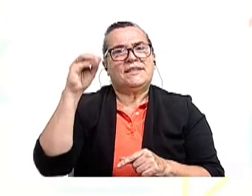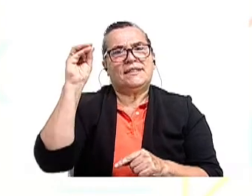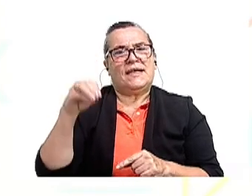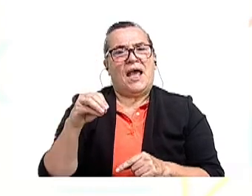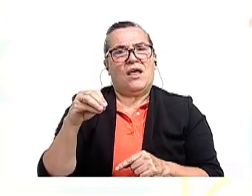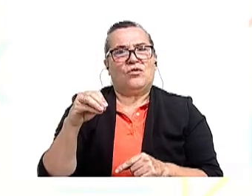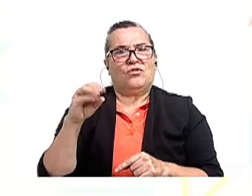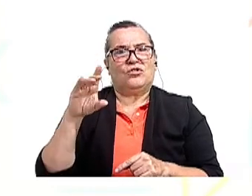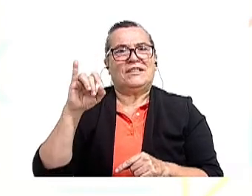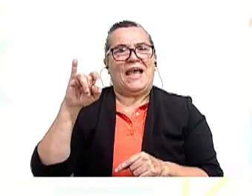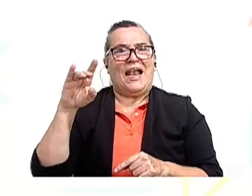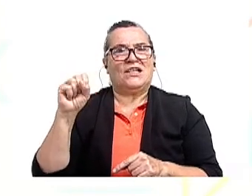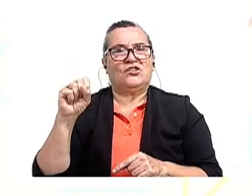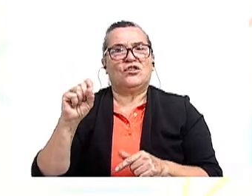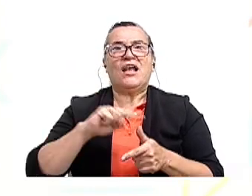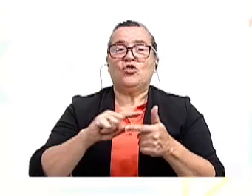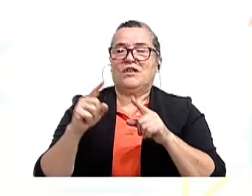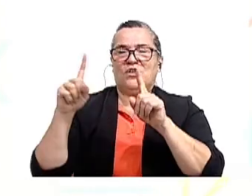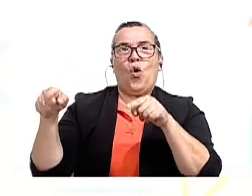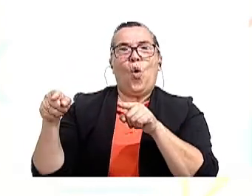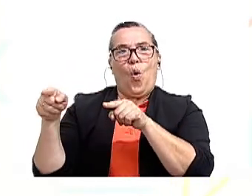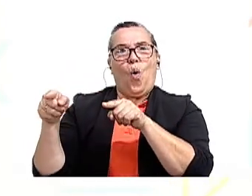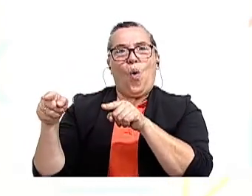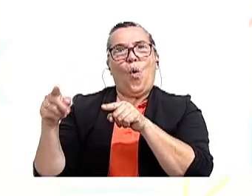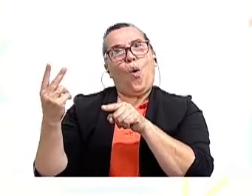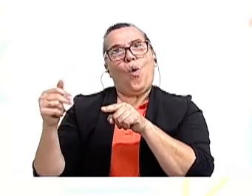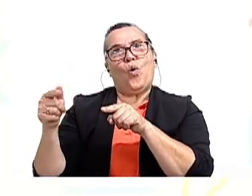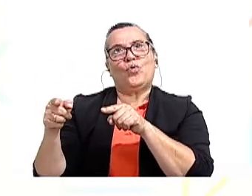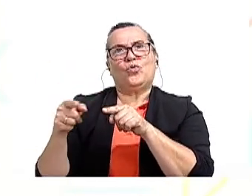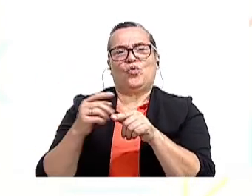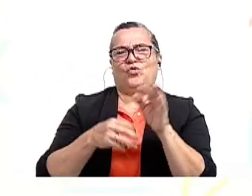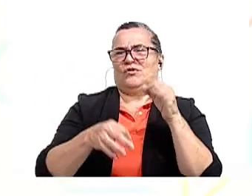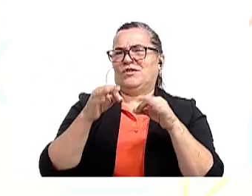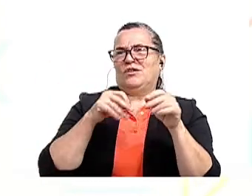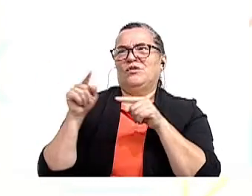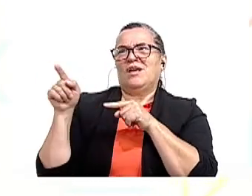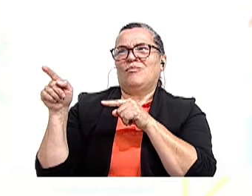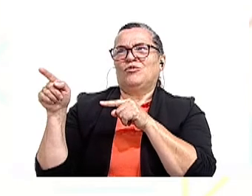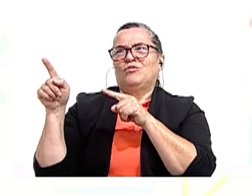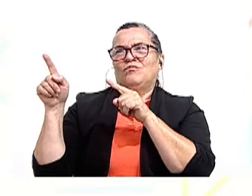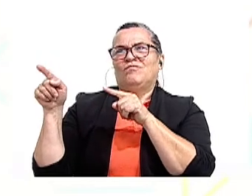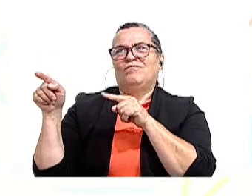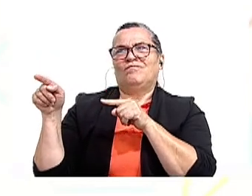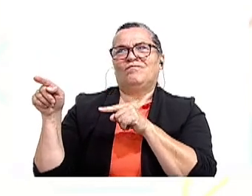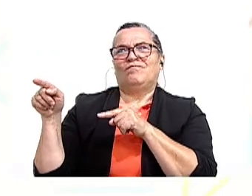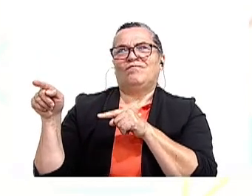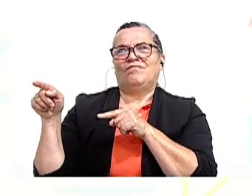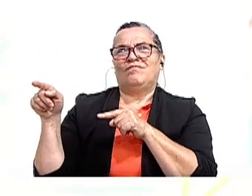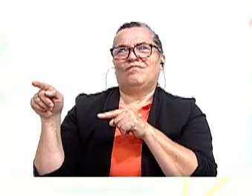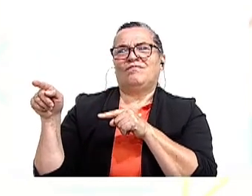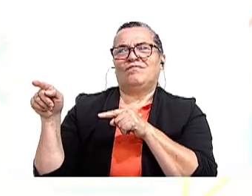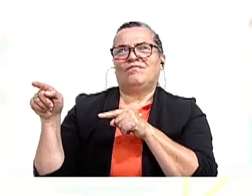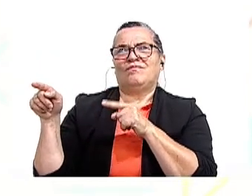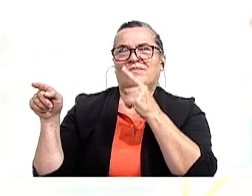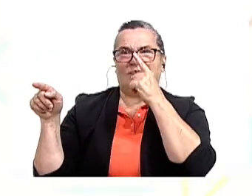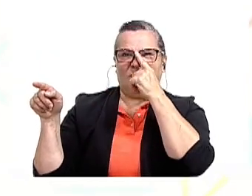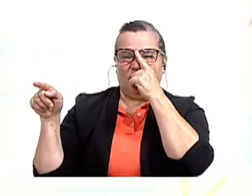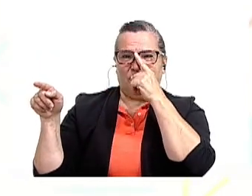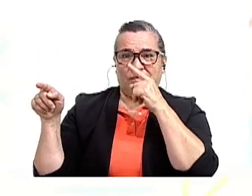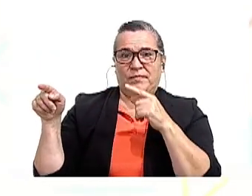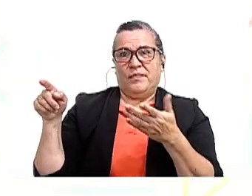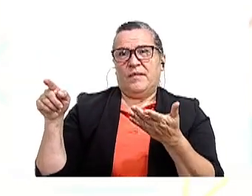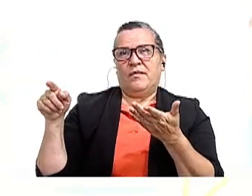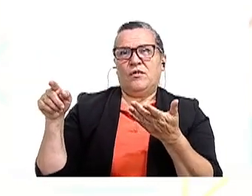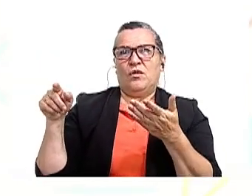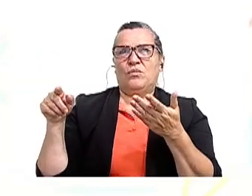ya sabemos otro par ordenado. Hagamos la sustitución. En lugar de t,